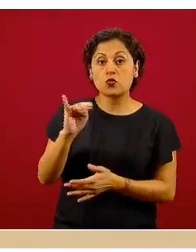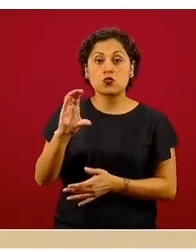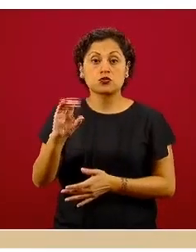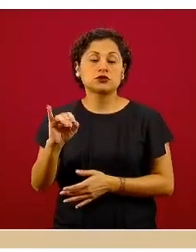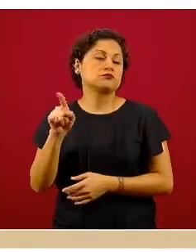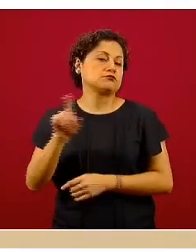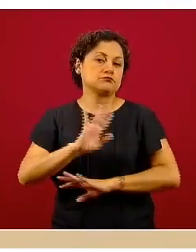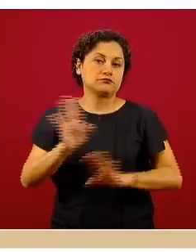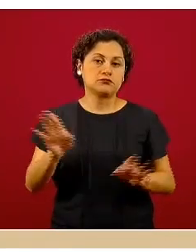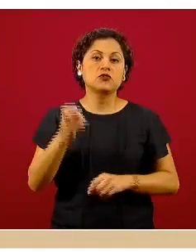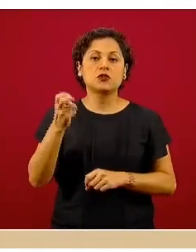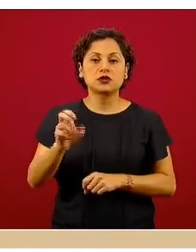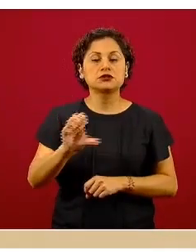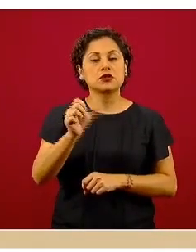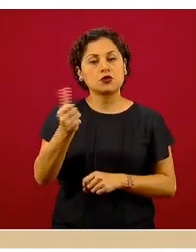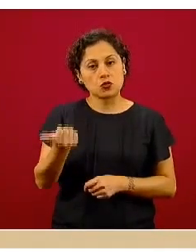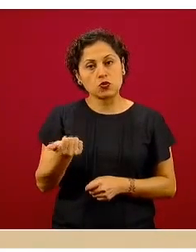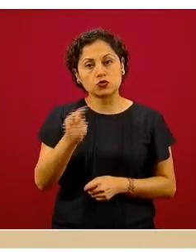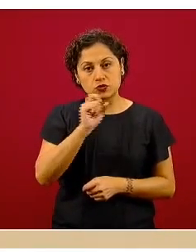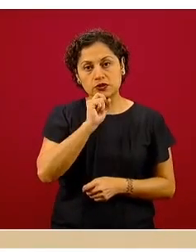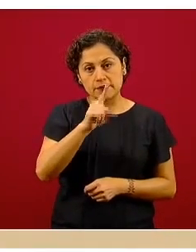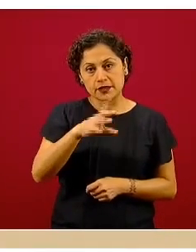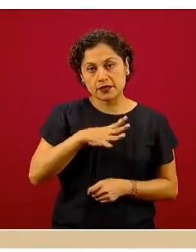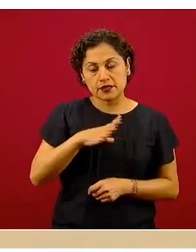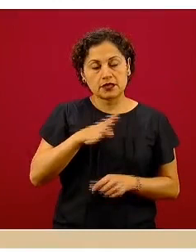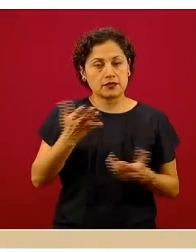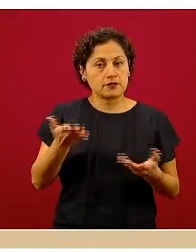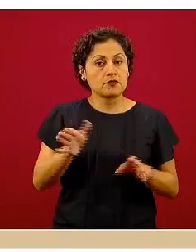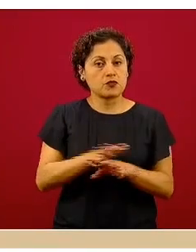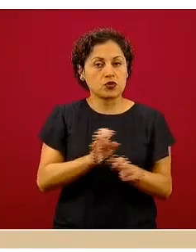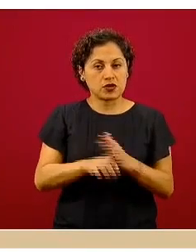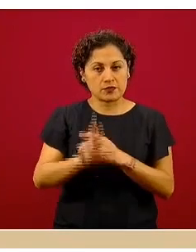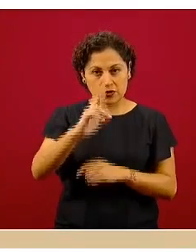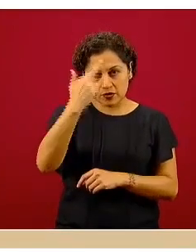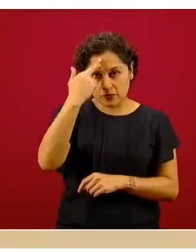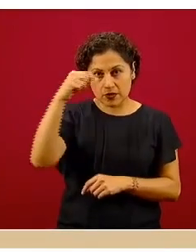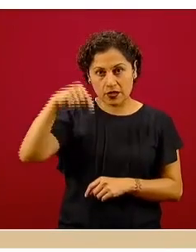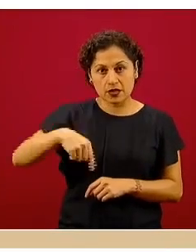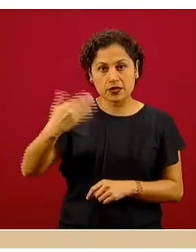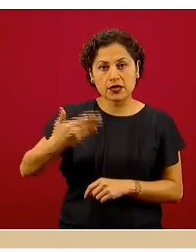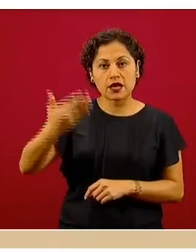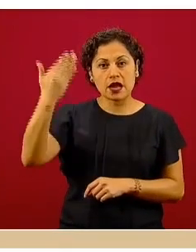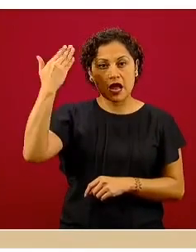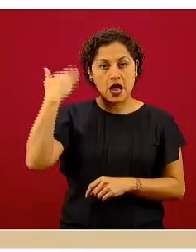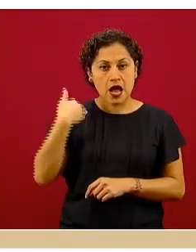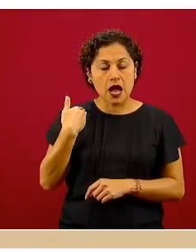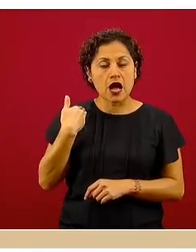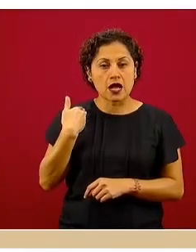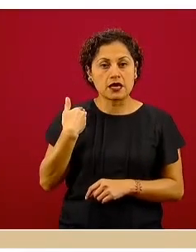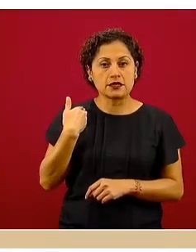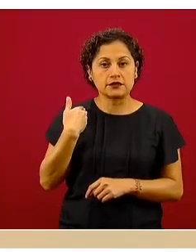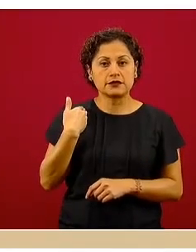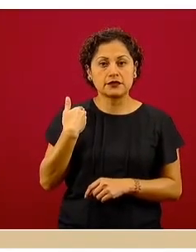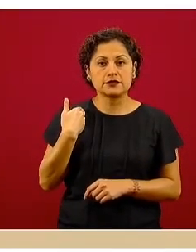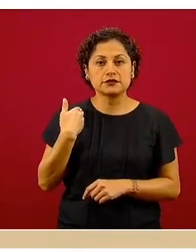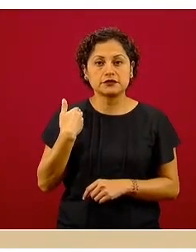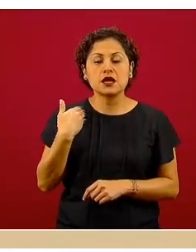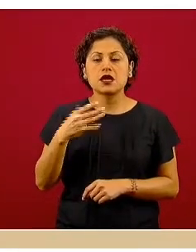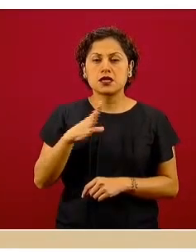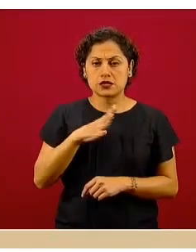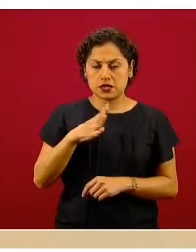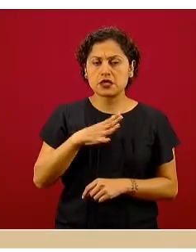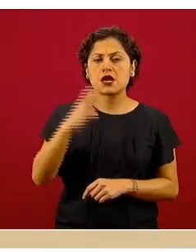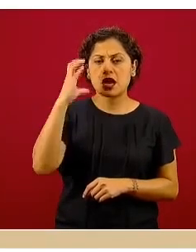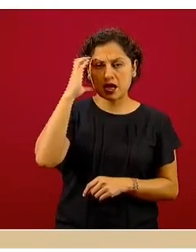Normalmente, es decir, cuando estábamos fuera de la epidemia en México, sí, la gran mayoría de las camas que tienen un ventilador